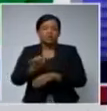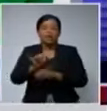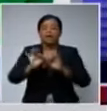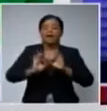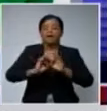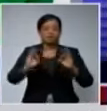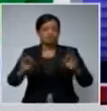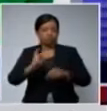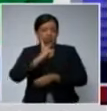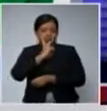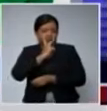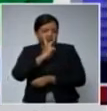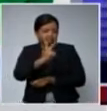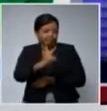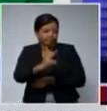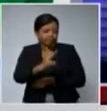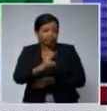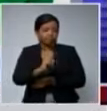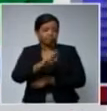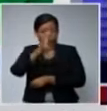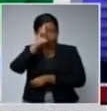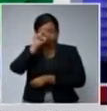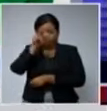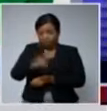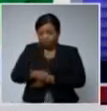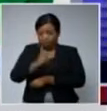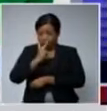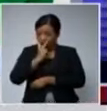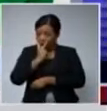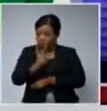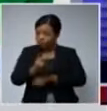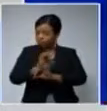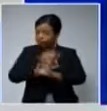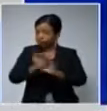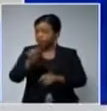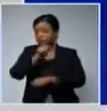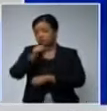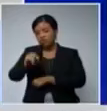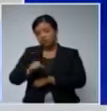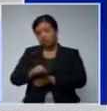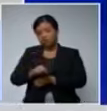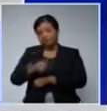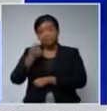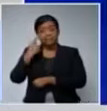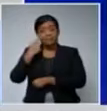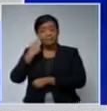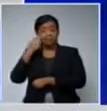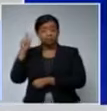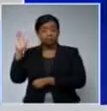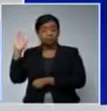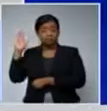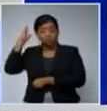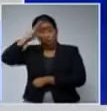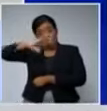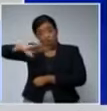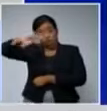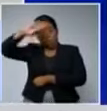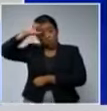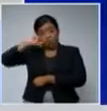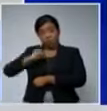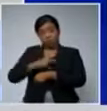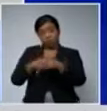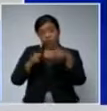atención desde el punto de vista de lograr. Y ustedes ven ahí a Cuba en un segundo